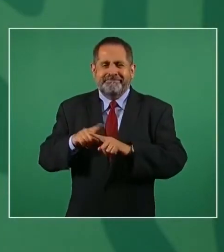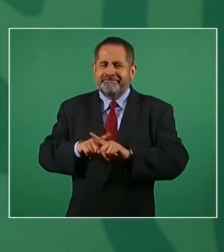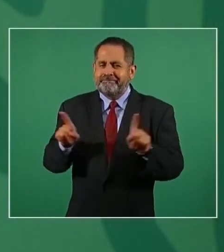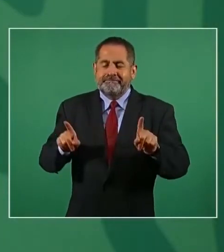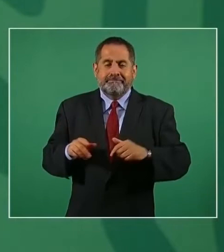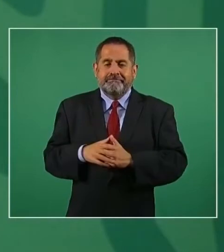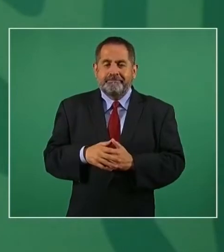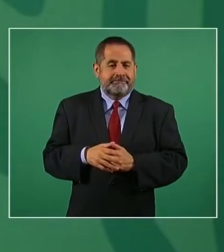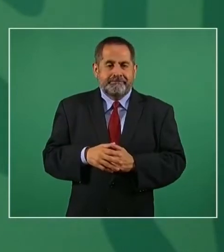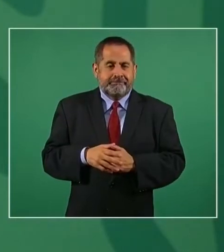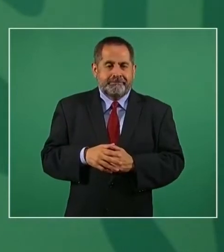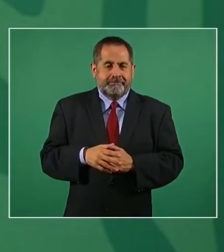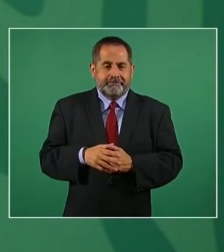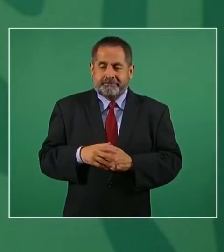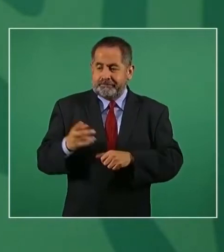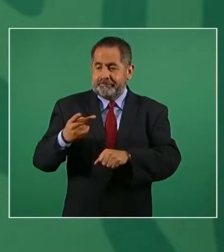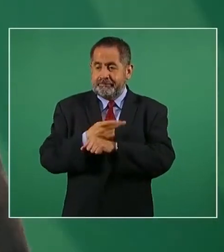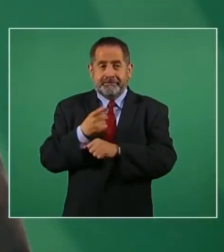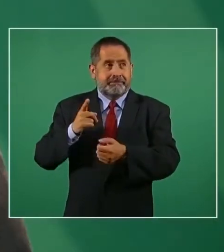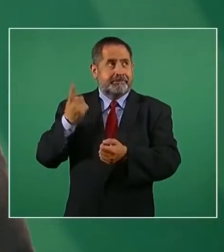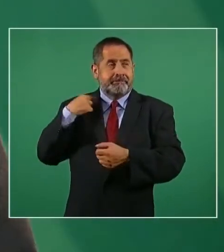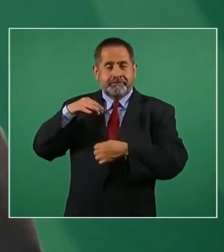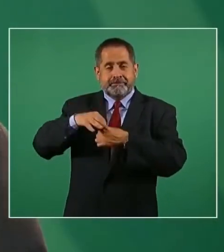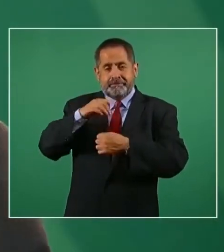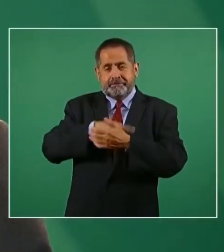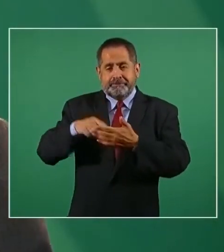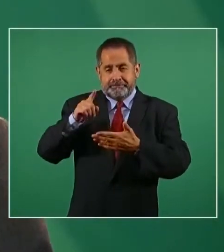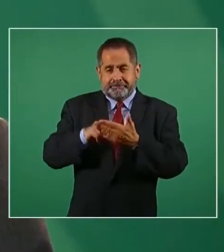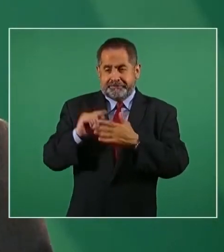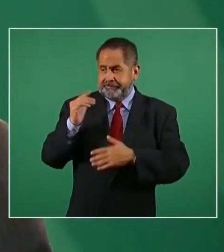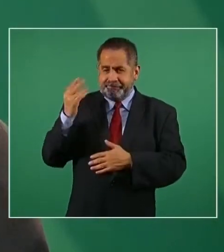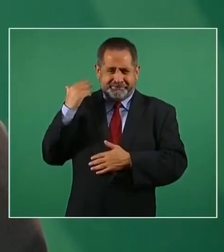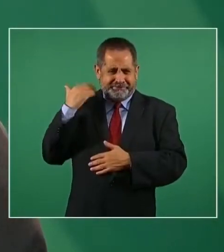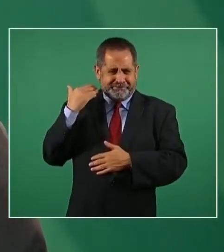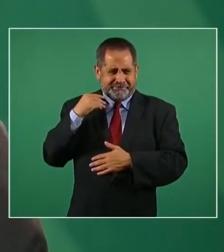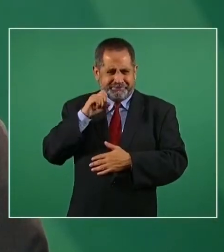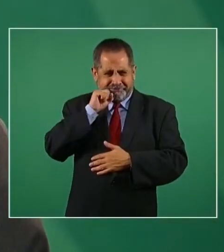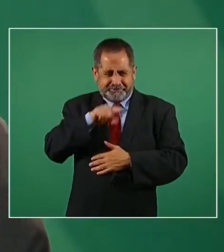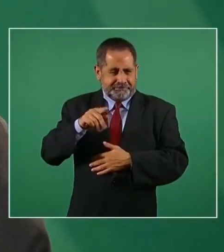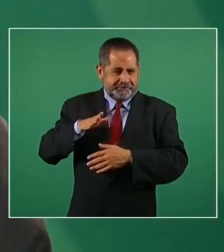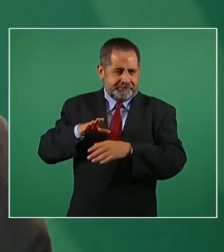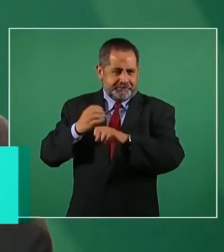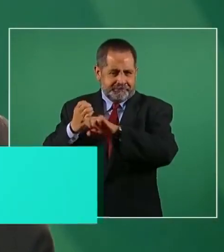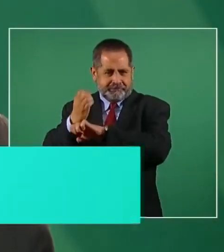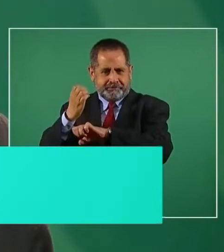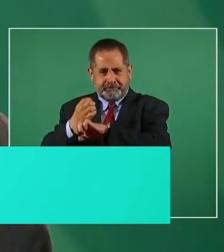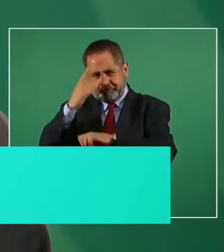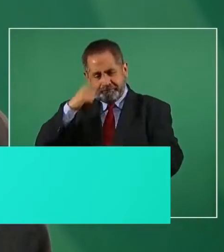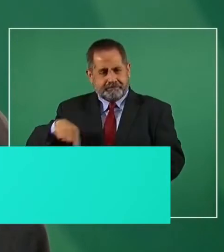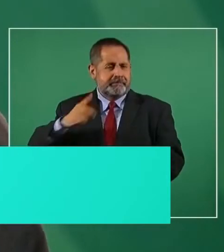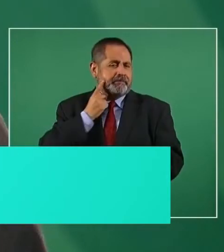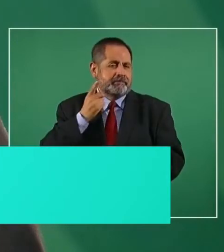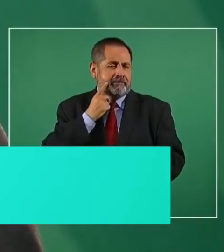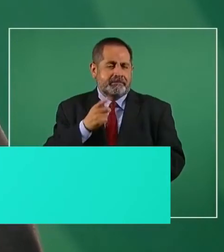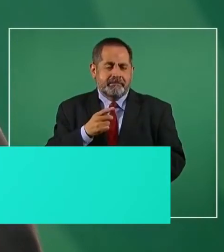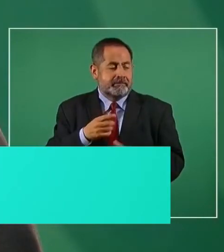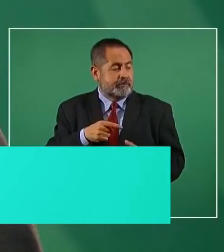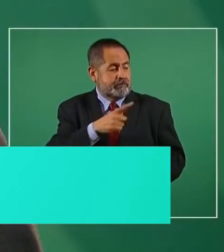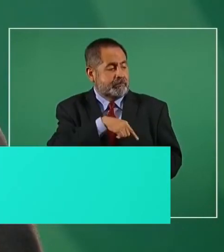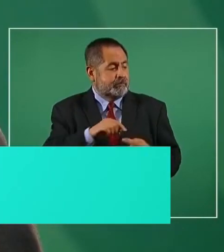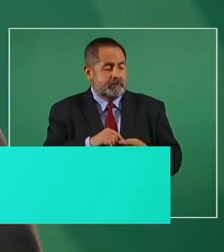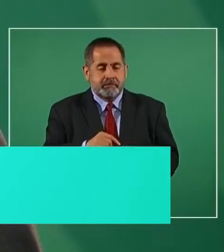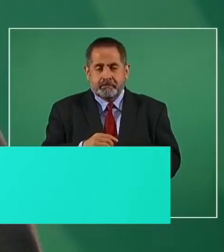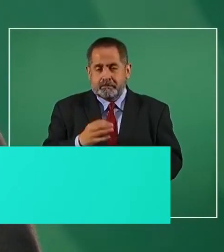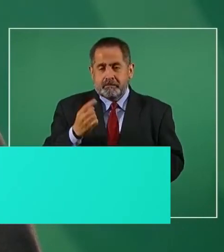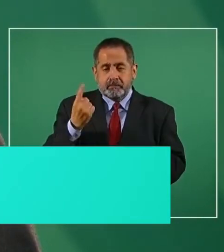Mi partido conservador en la pasada elección, en la elección estatal para diputados, obtuvo el